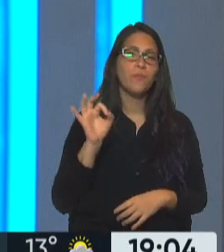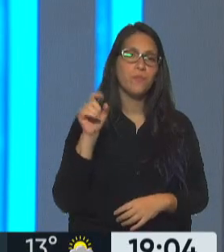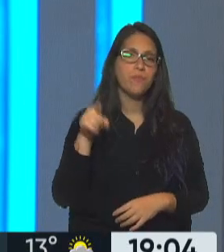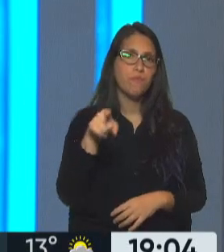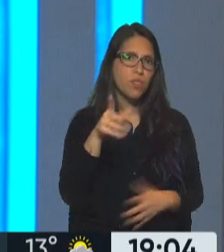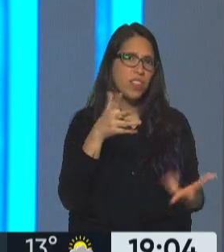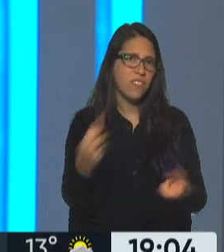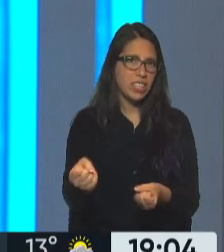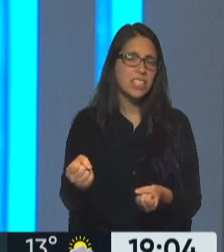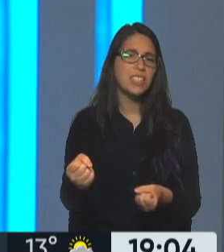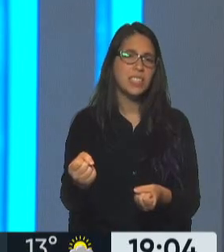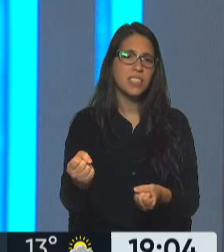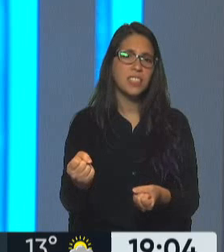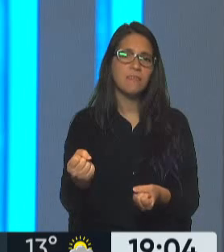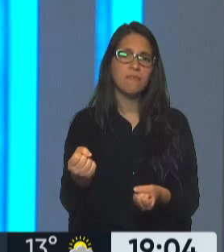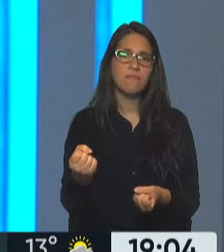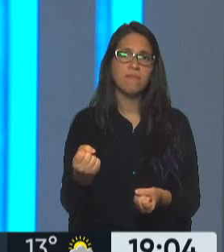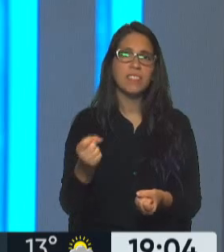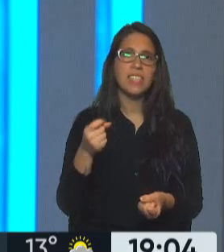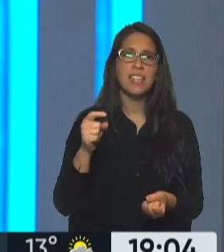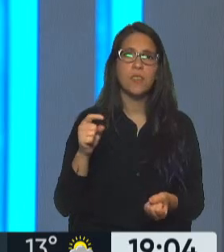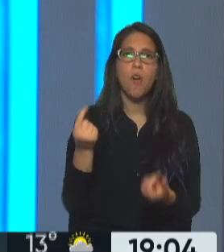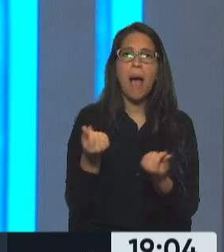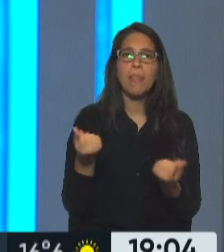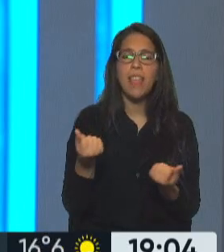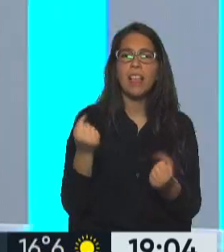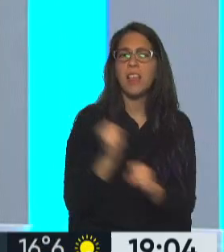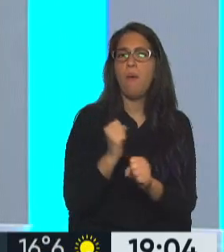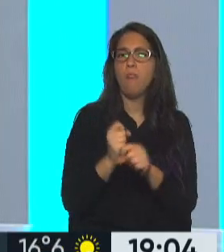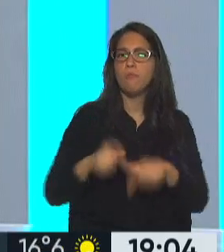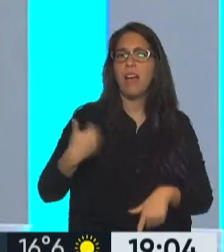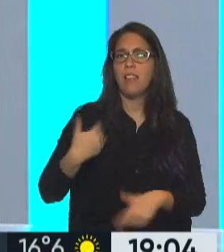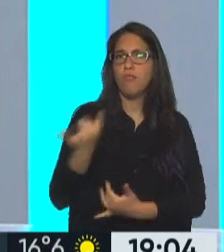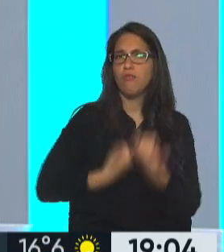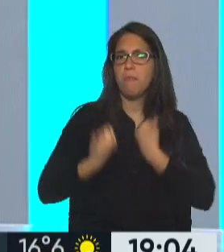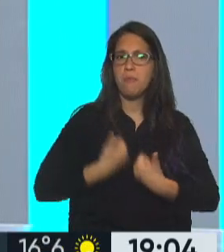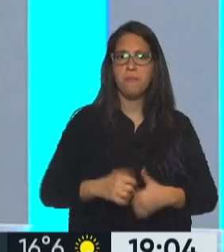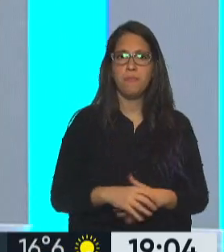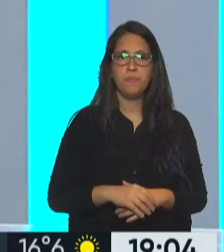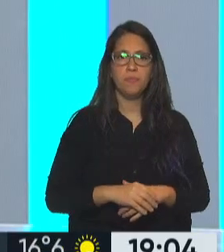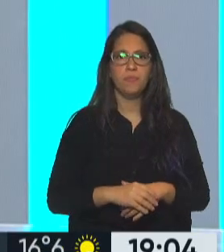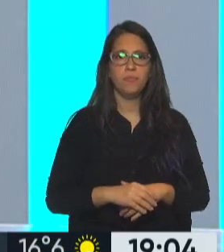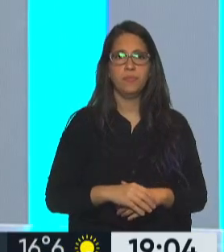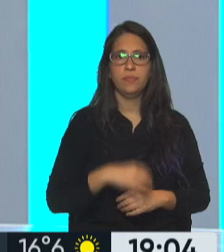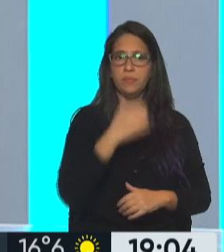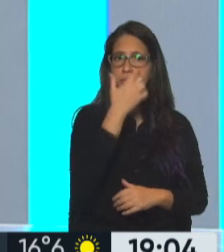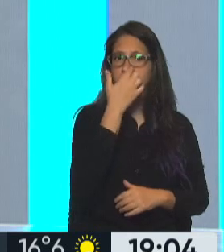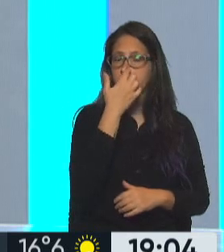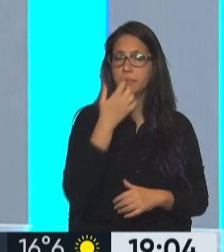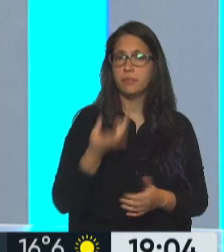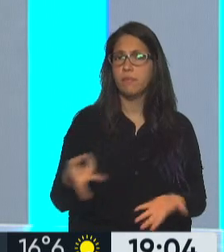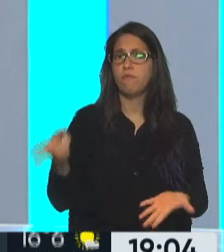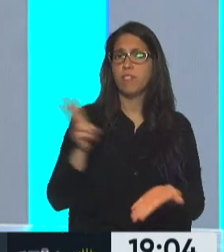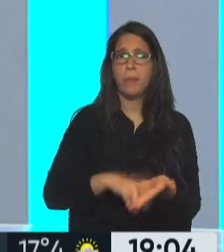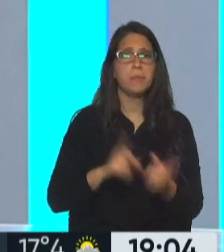defenderse capital trabajo argentino Sí este la verdad que vuelven a repetir la misma